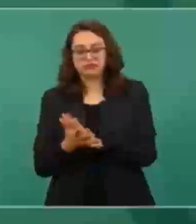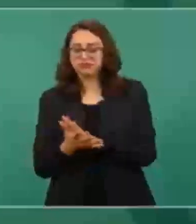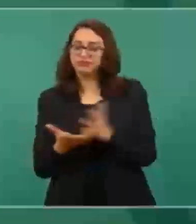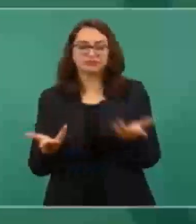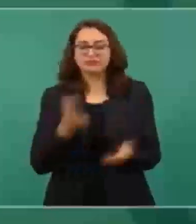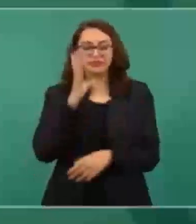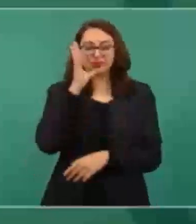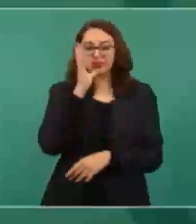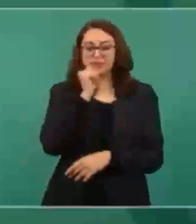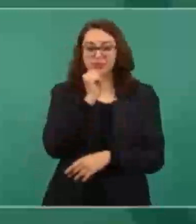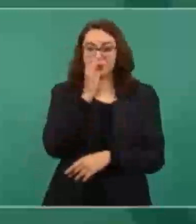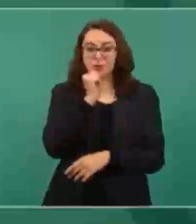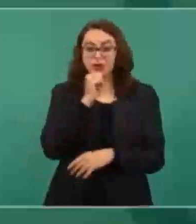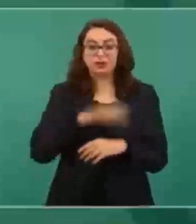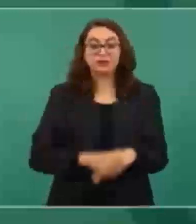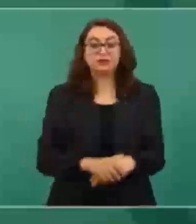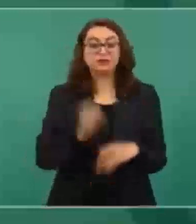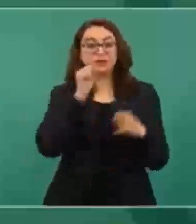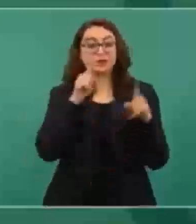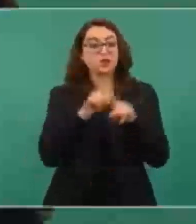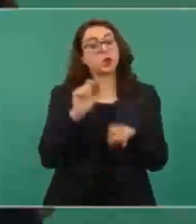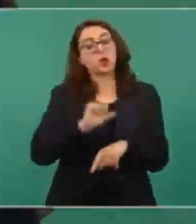Y ahora sí, como diría el otro clásico: